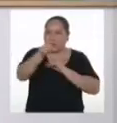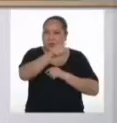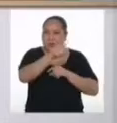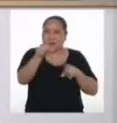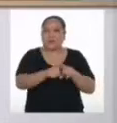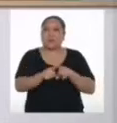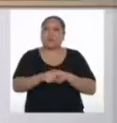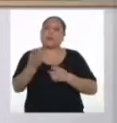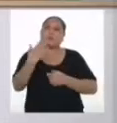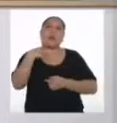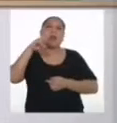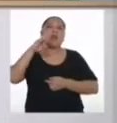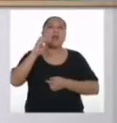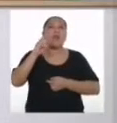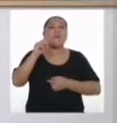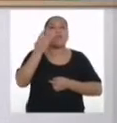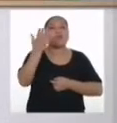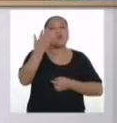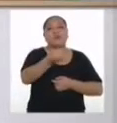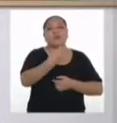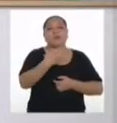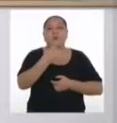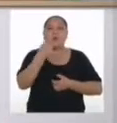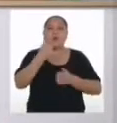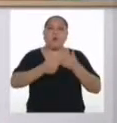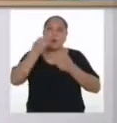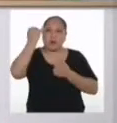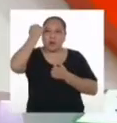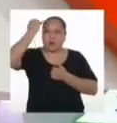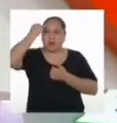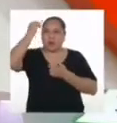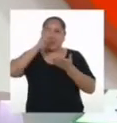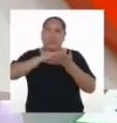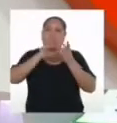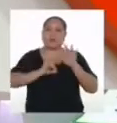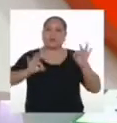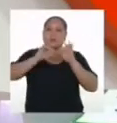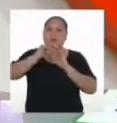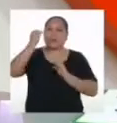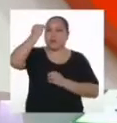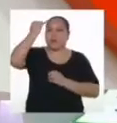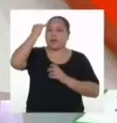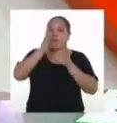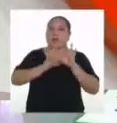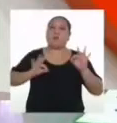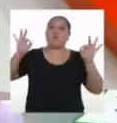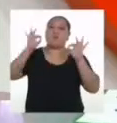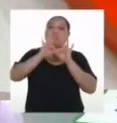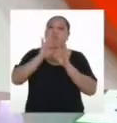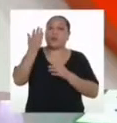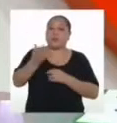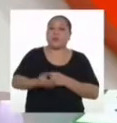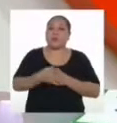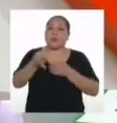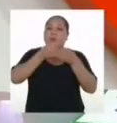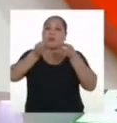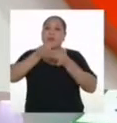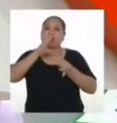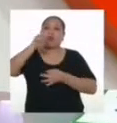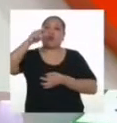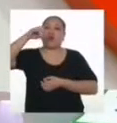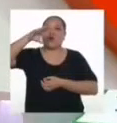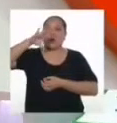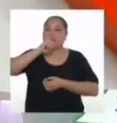A ver, Rebot, cuéntame cuál es la idea principal. Una idea importante es la definición de